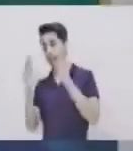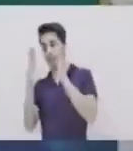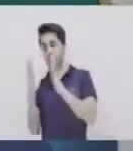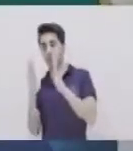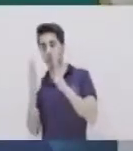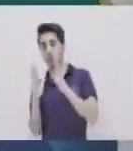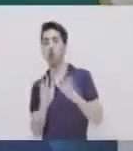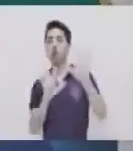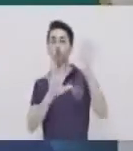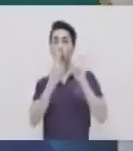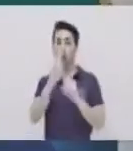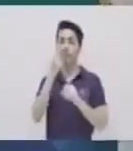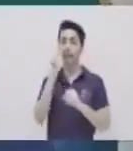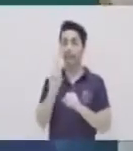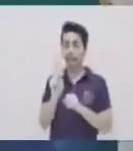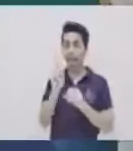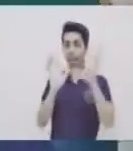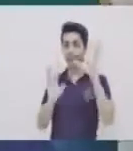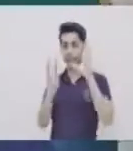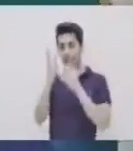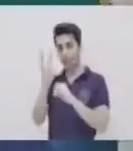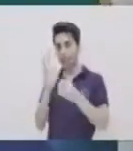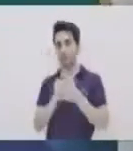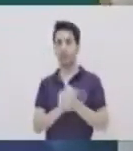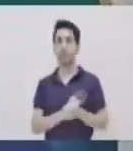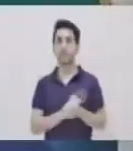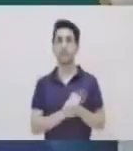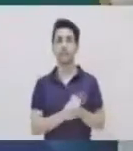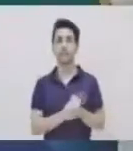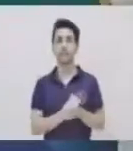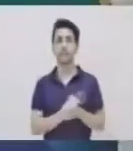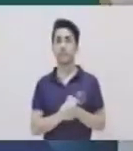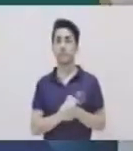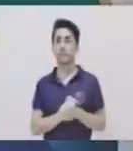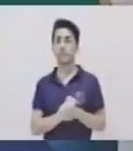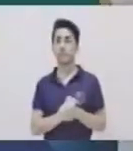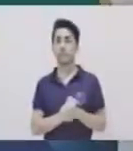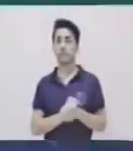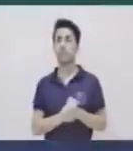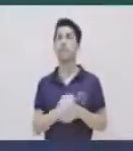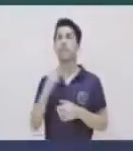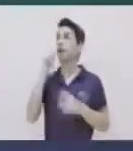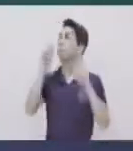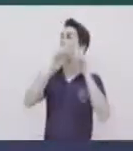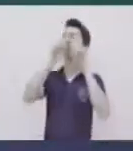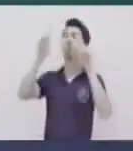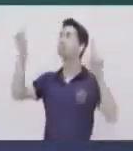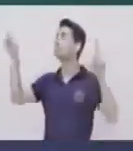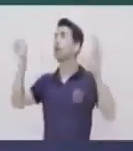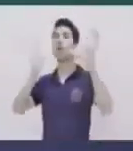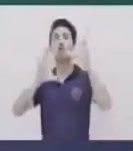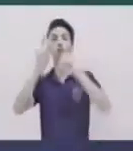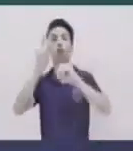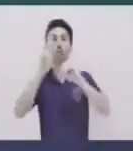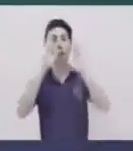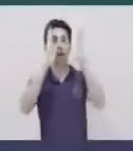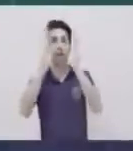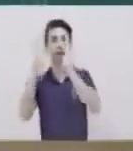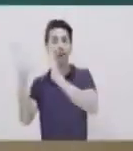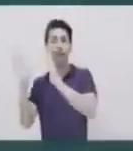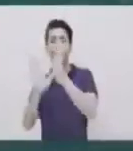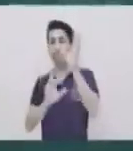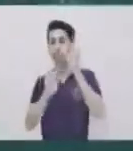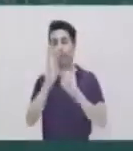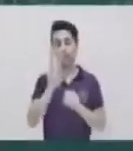siguiente. Entonces sería 12 y 13. Entonces voy a mi serie de números y busco la posición 12